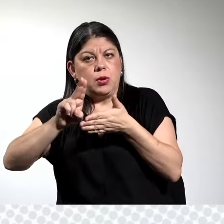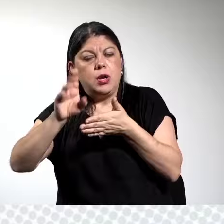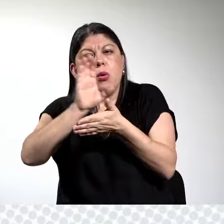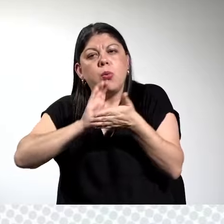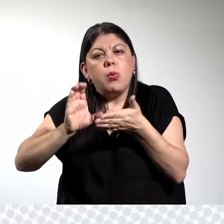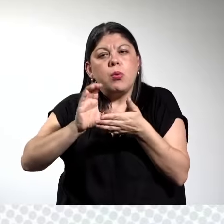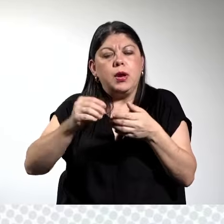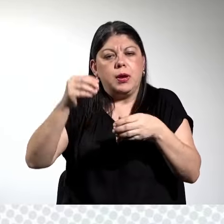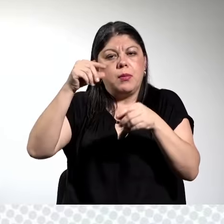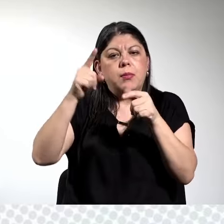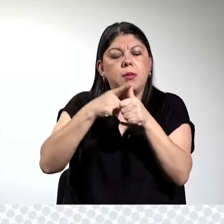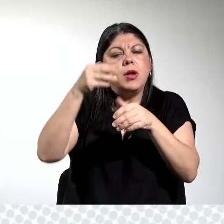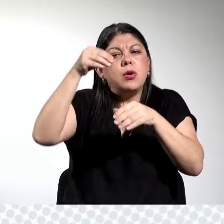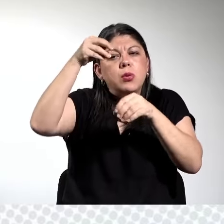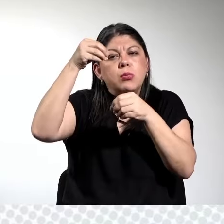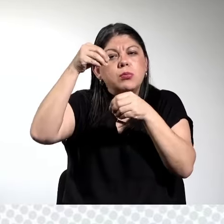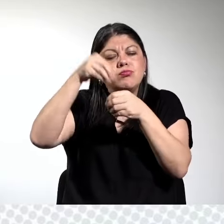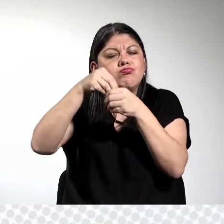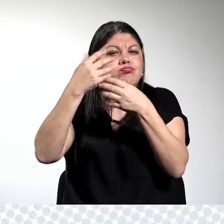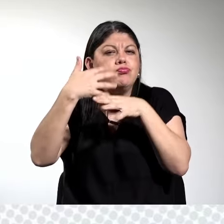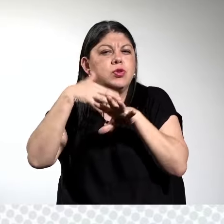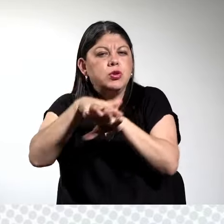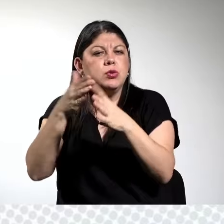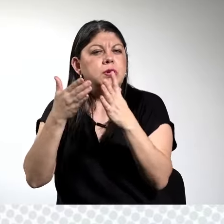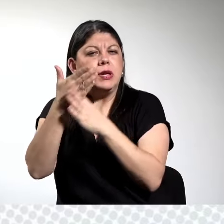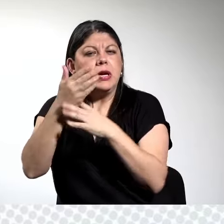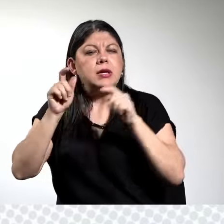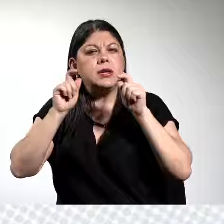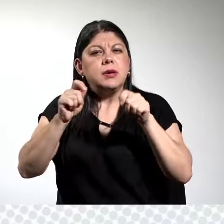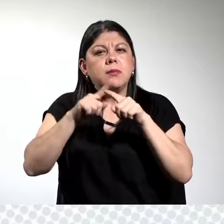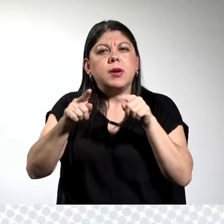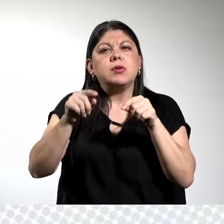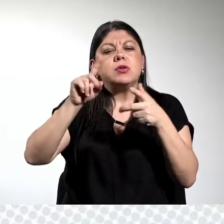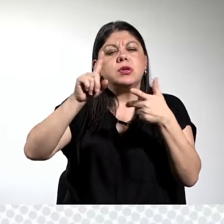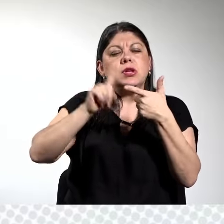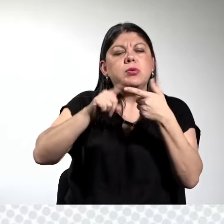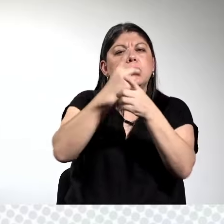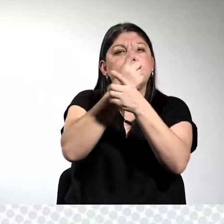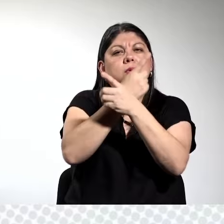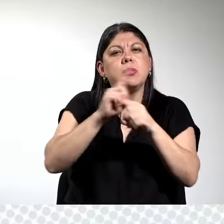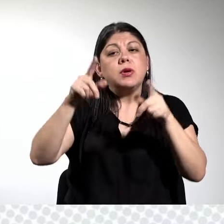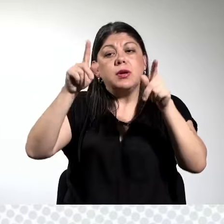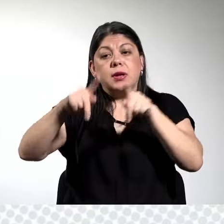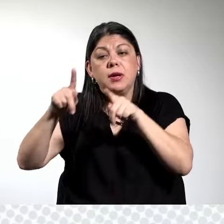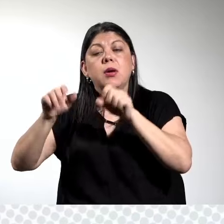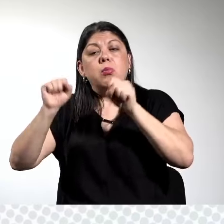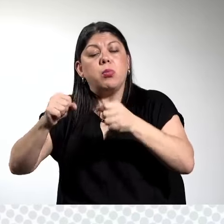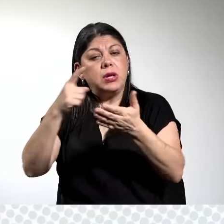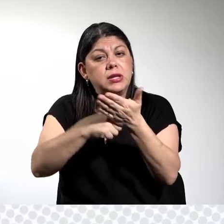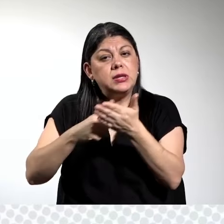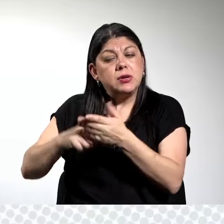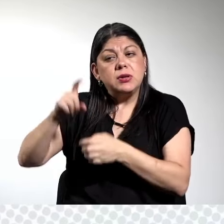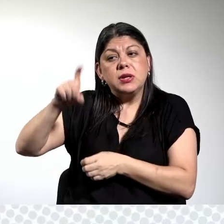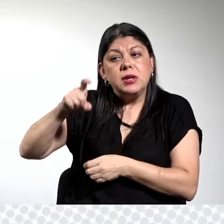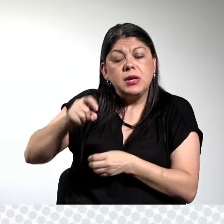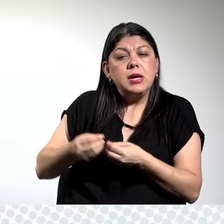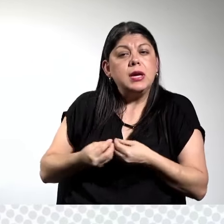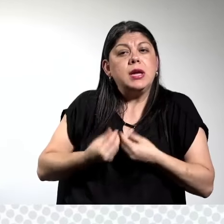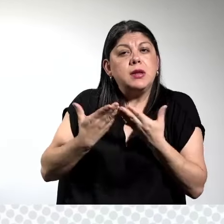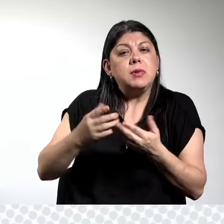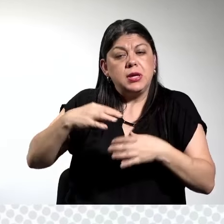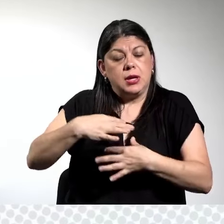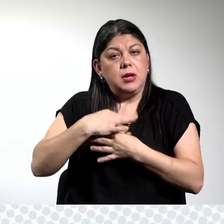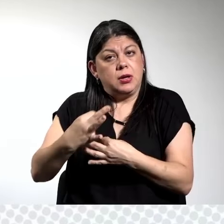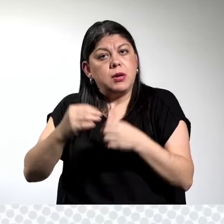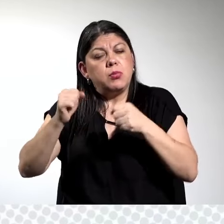lugares, primero, inclusivos, donde todo el mundo tenga verdadero acceso a la educación, pero segundo, verdaderamente democráticos, donde las personas puedan discutir sus necesidades, sus intereses y se